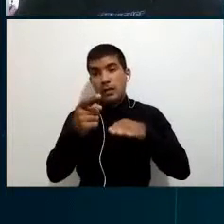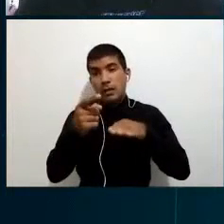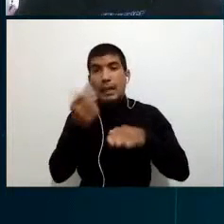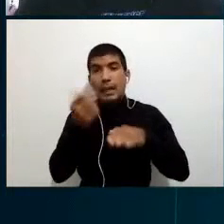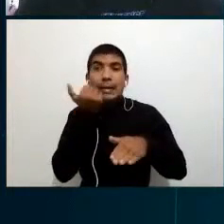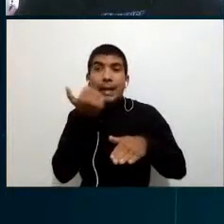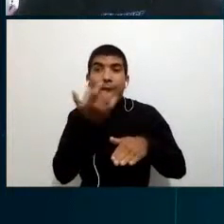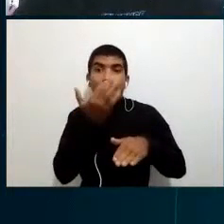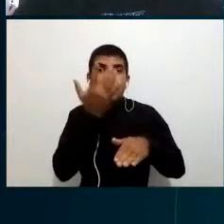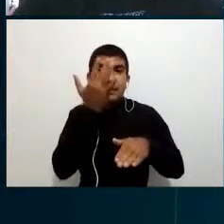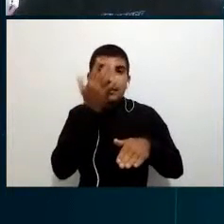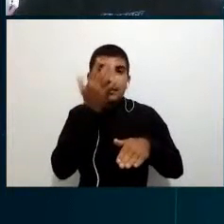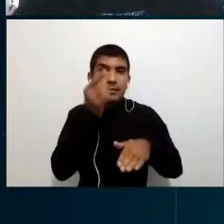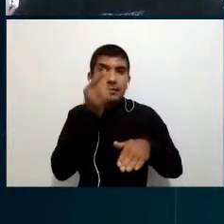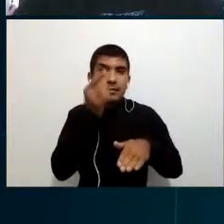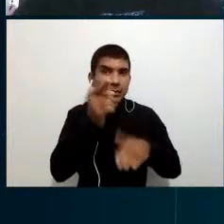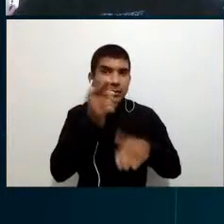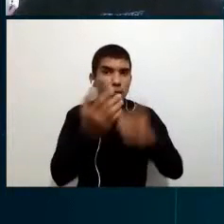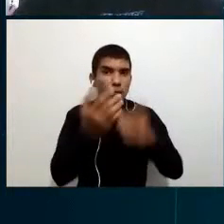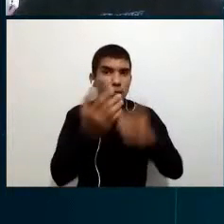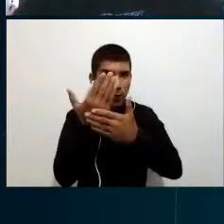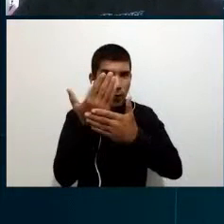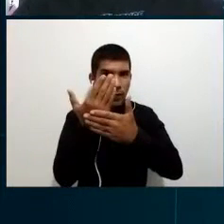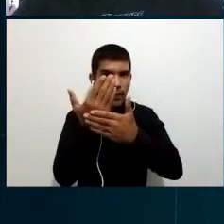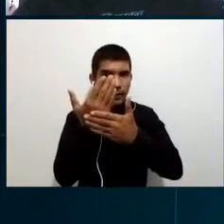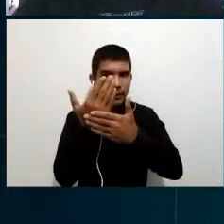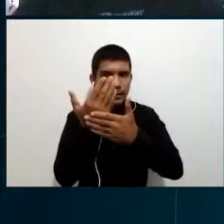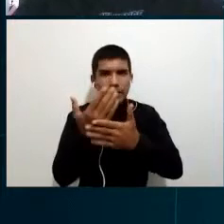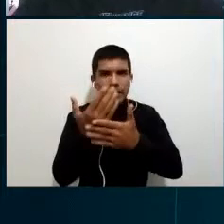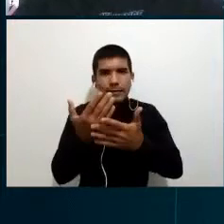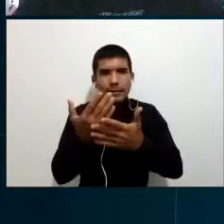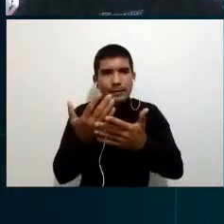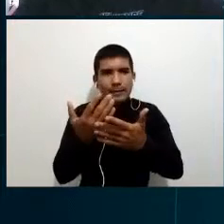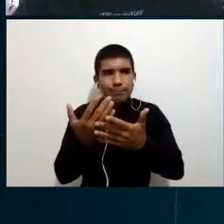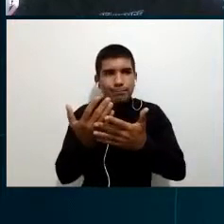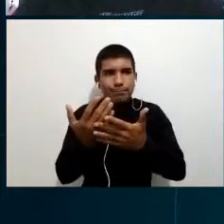de estos gases que son declarados después de su uso como